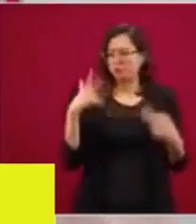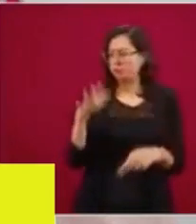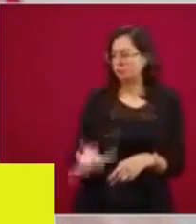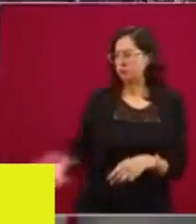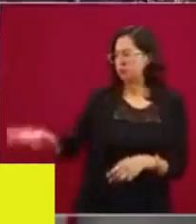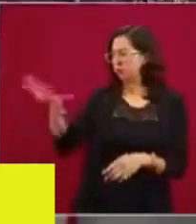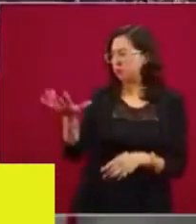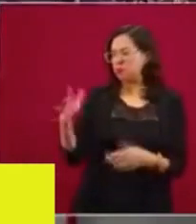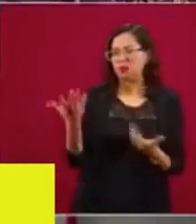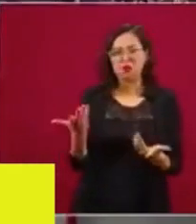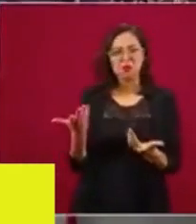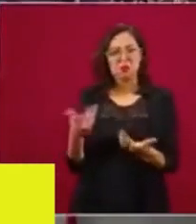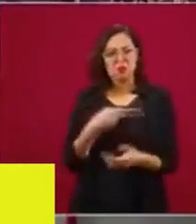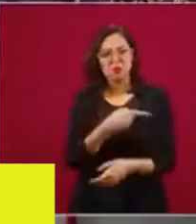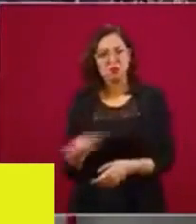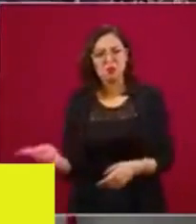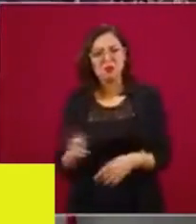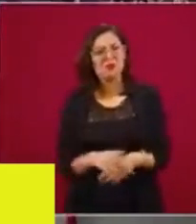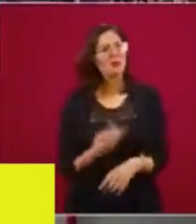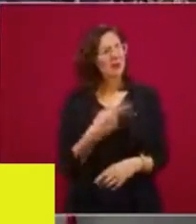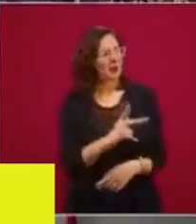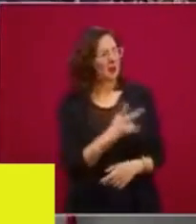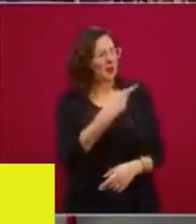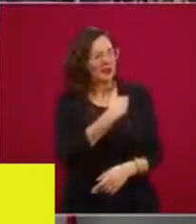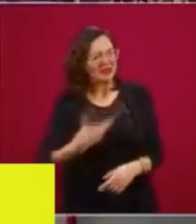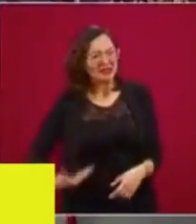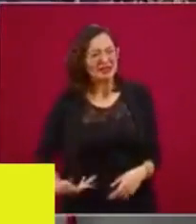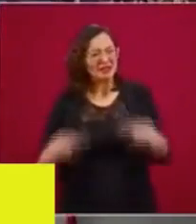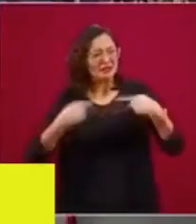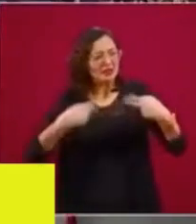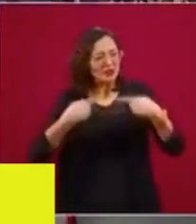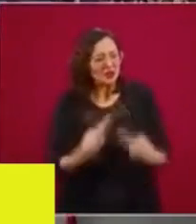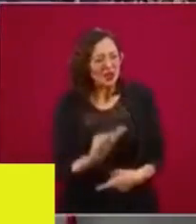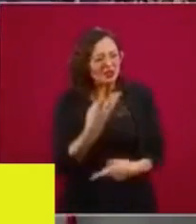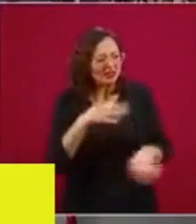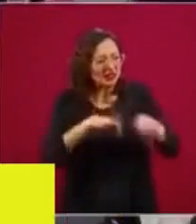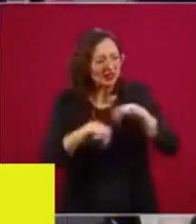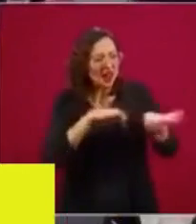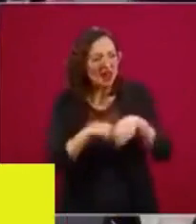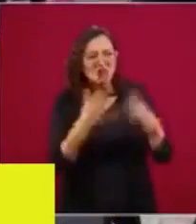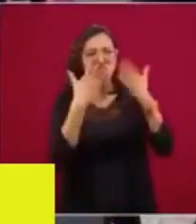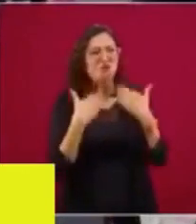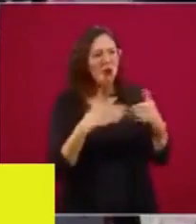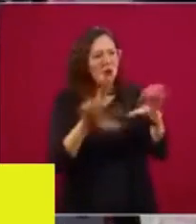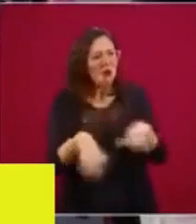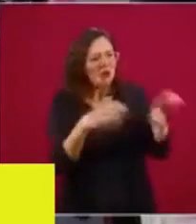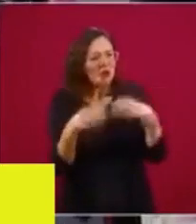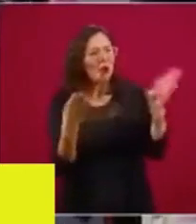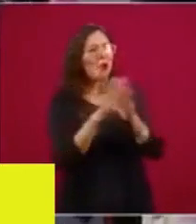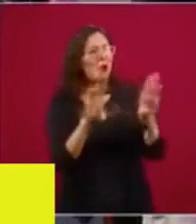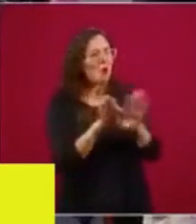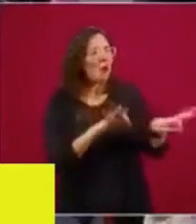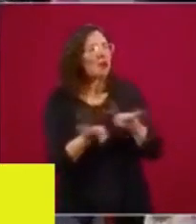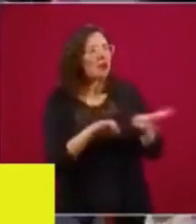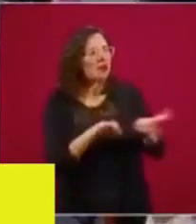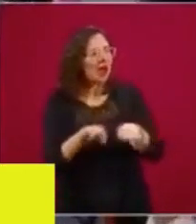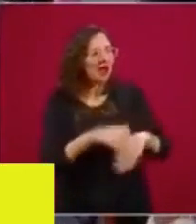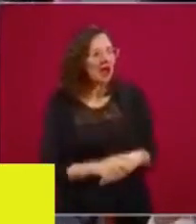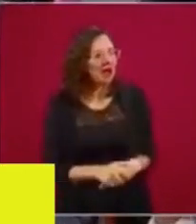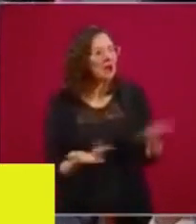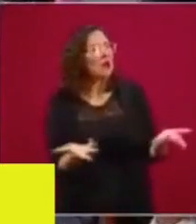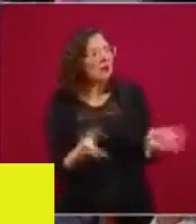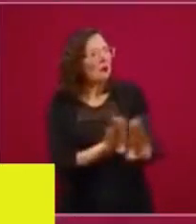sin computadora 3 de cada 4 trabajadores. ¿Cómo primero, los van a poner a trabajar? Primero, no va a suceder